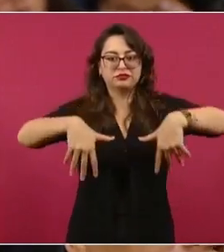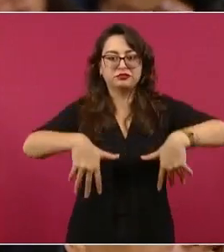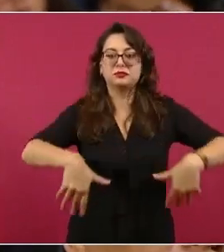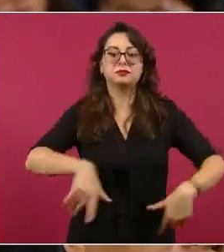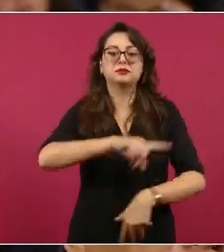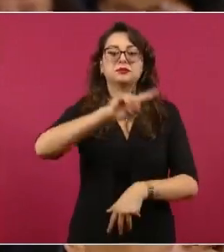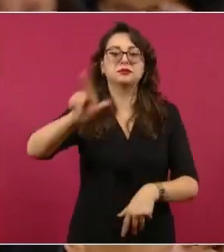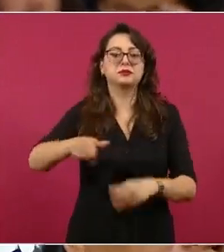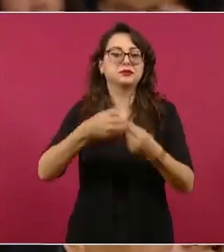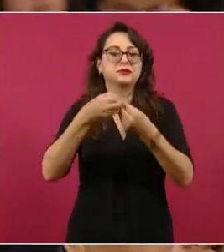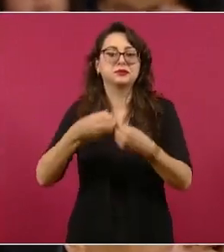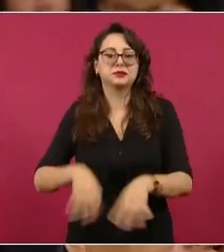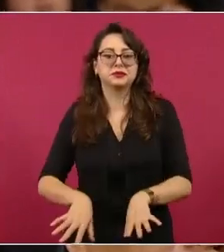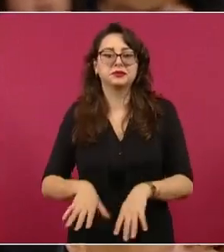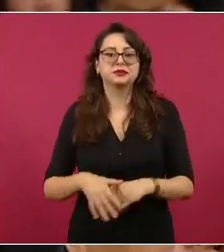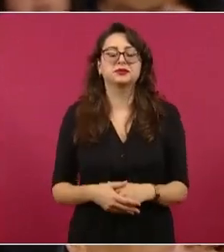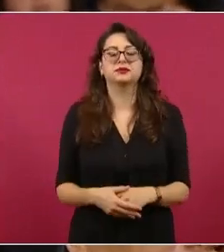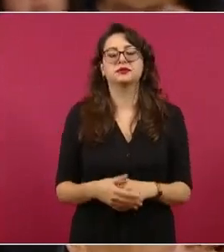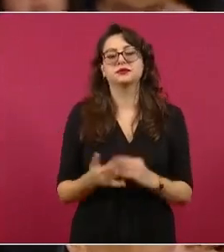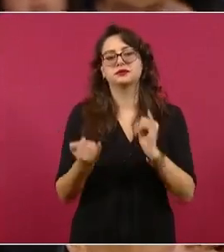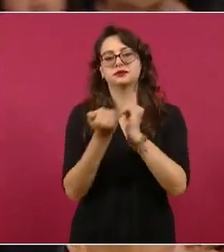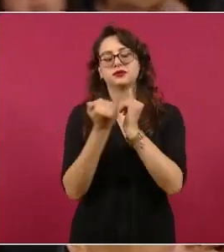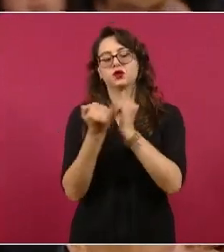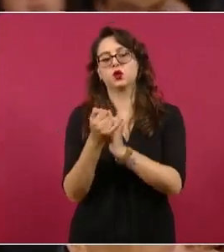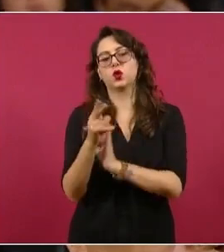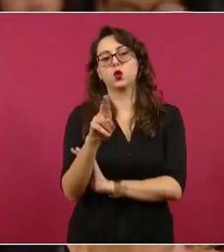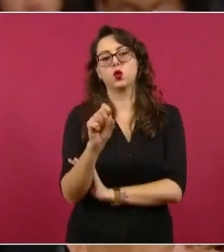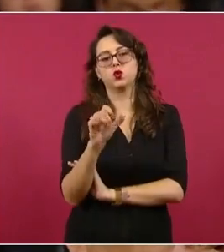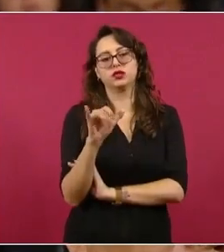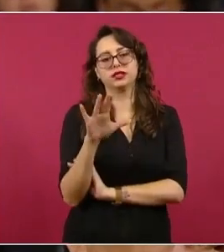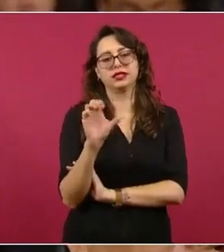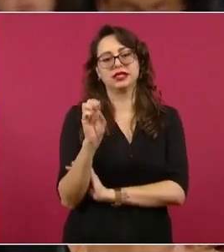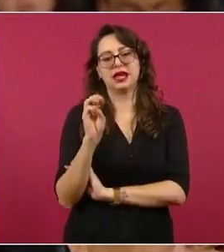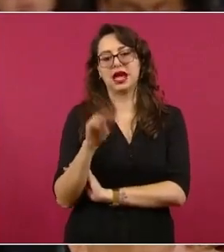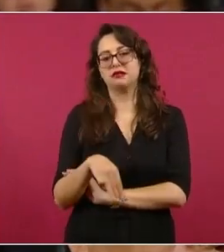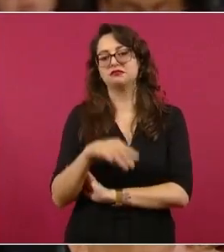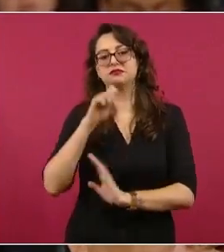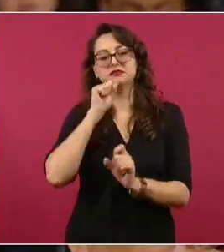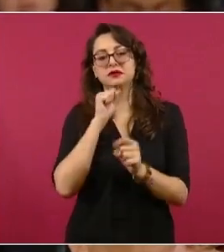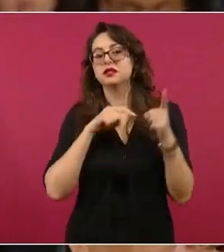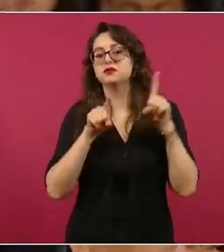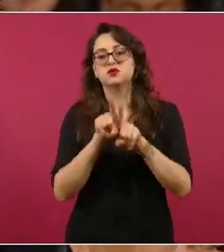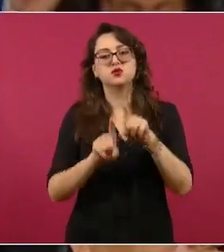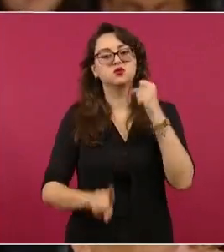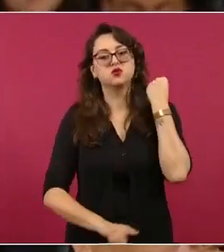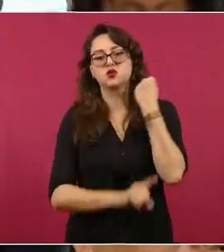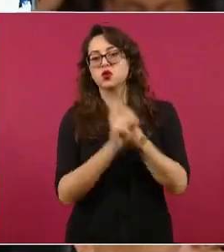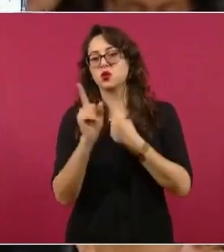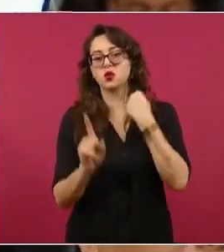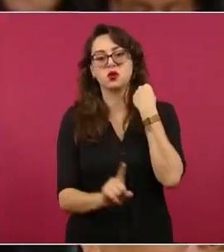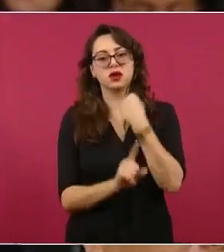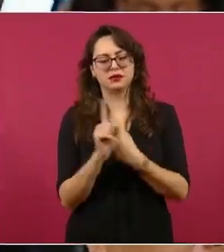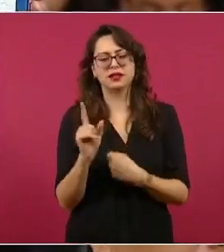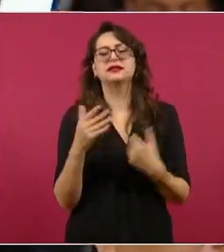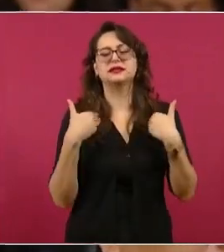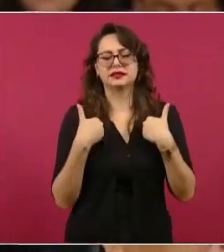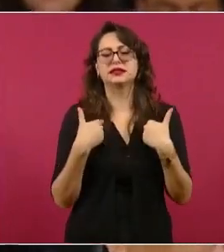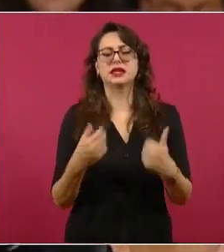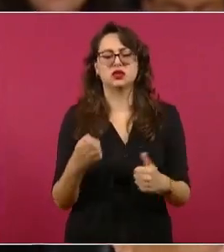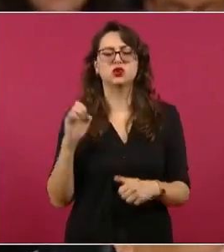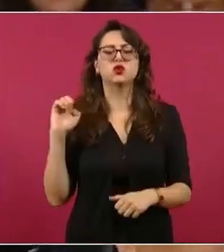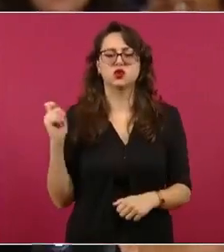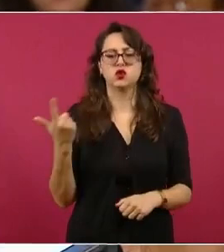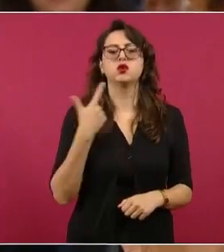el sistema de acceso, el UCICAM, que también lo he traído y que también es otro de los problemas heredados de la administración